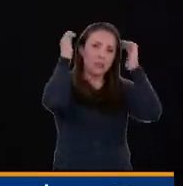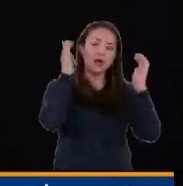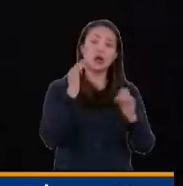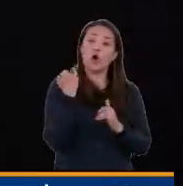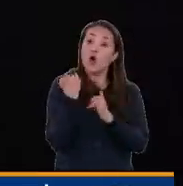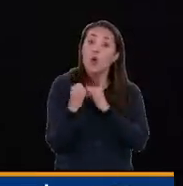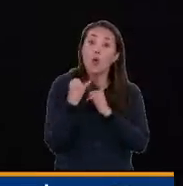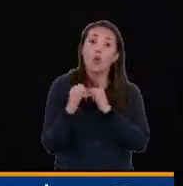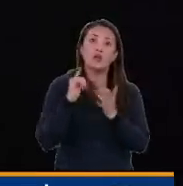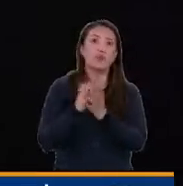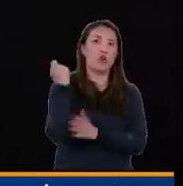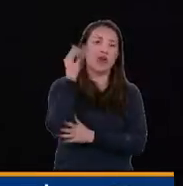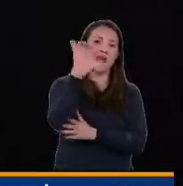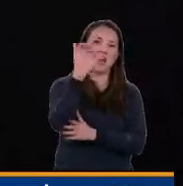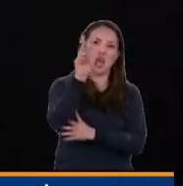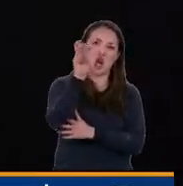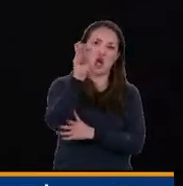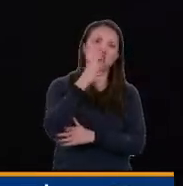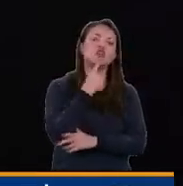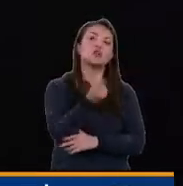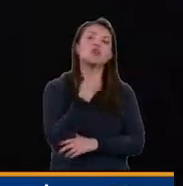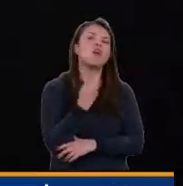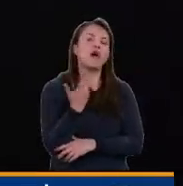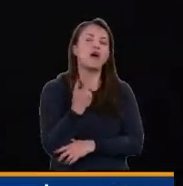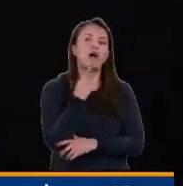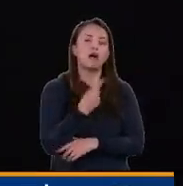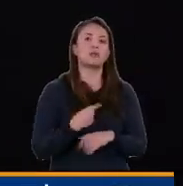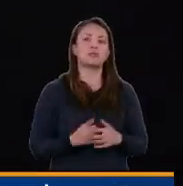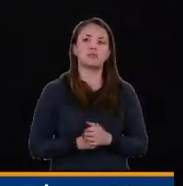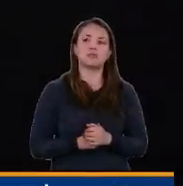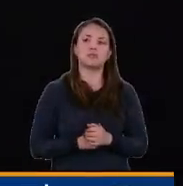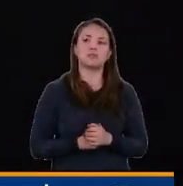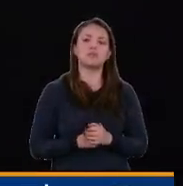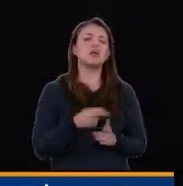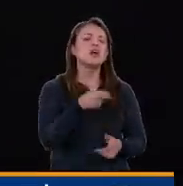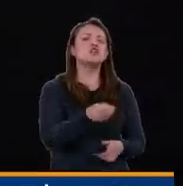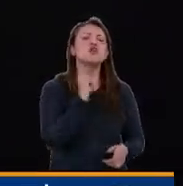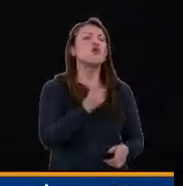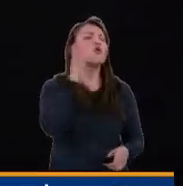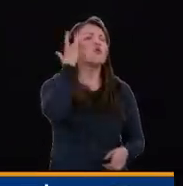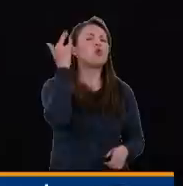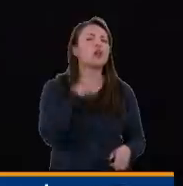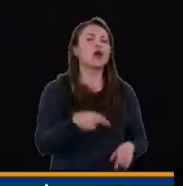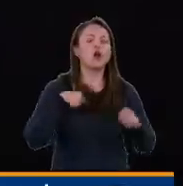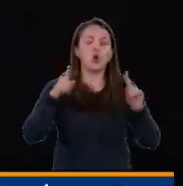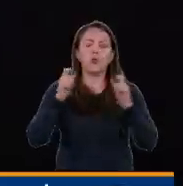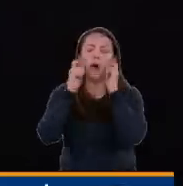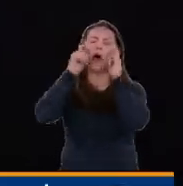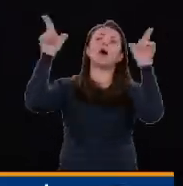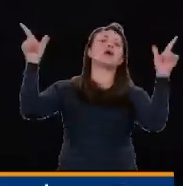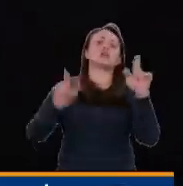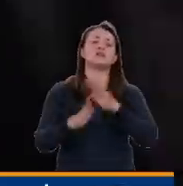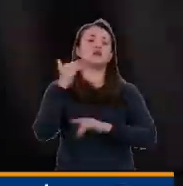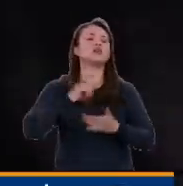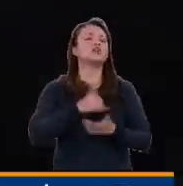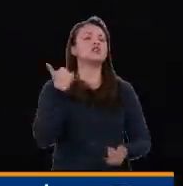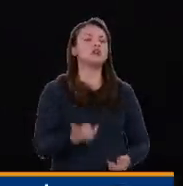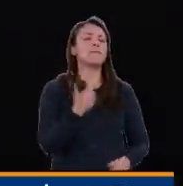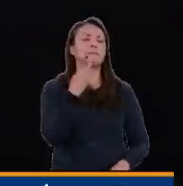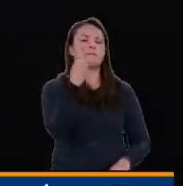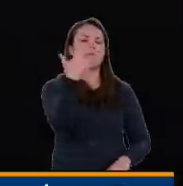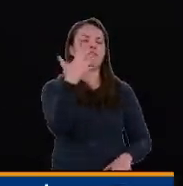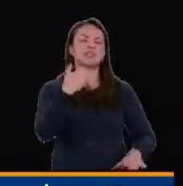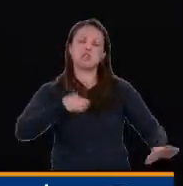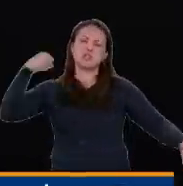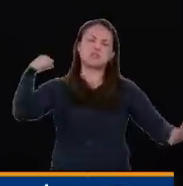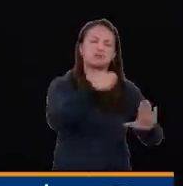domingo 8 de enero, me dijo, esto es por haberme despertado tarde y te voy a dar 25 puños en la